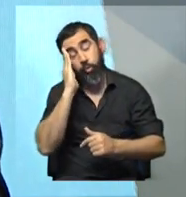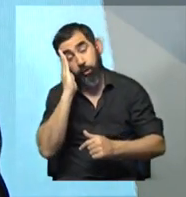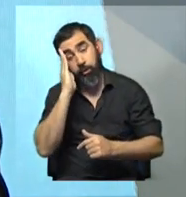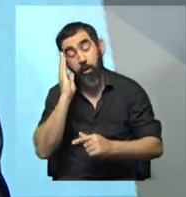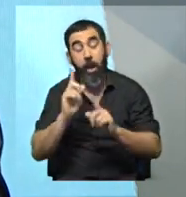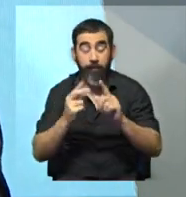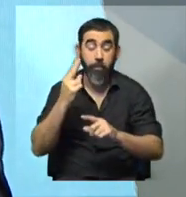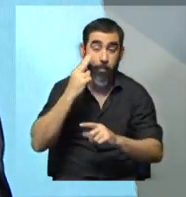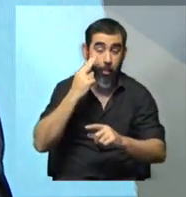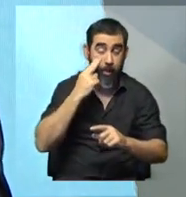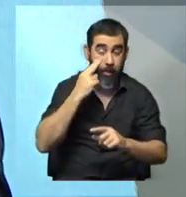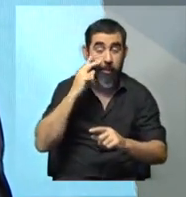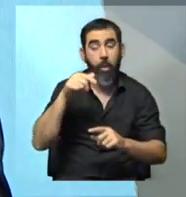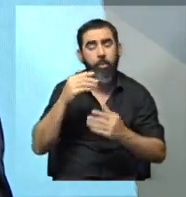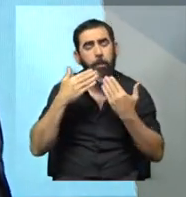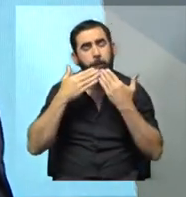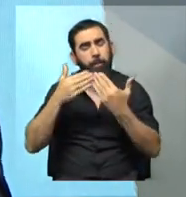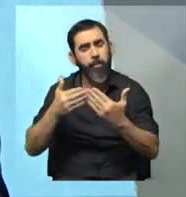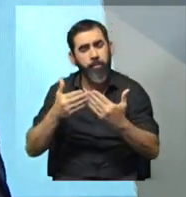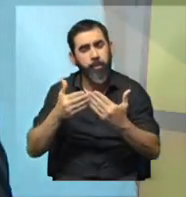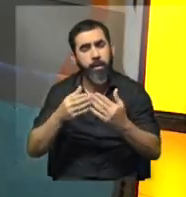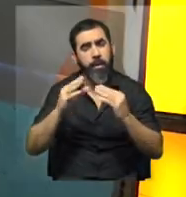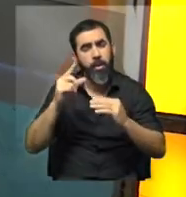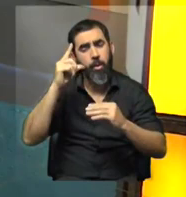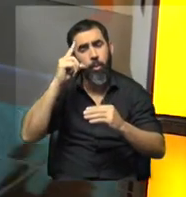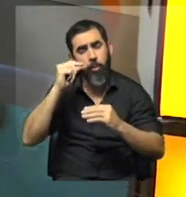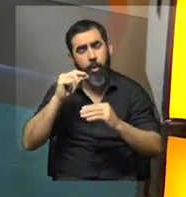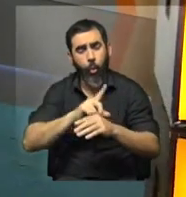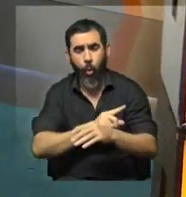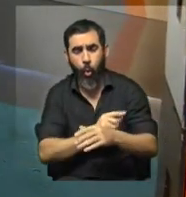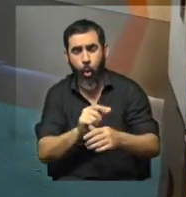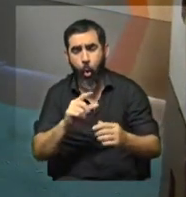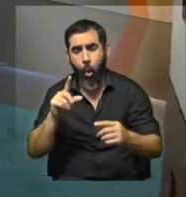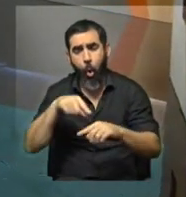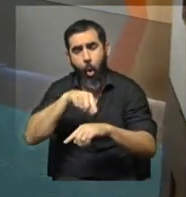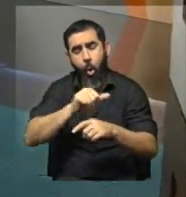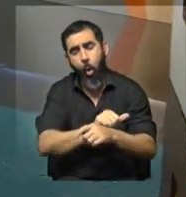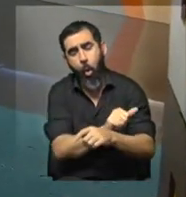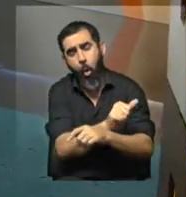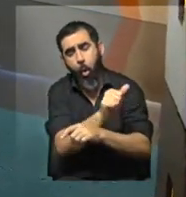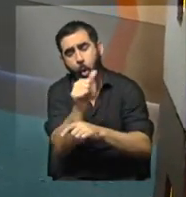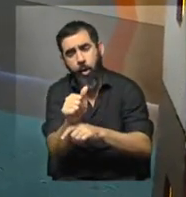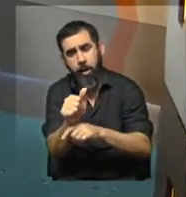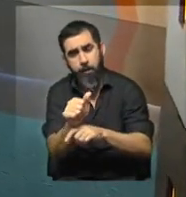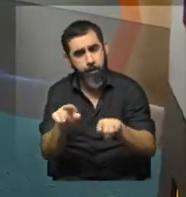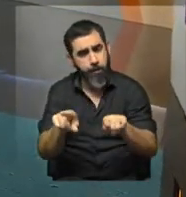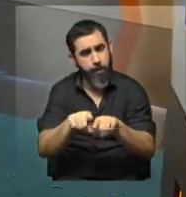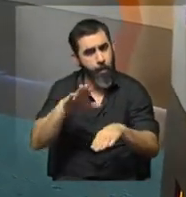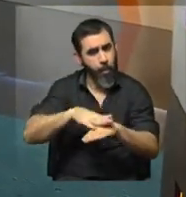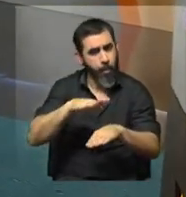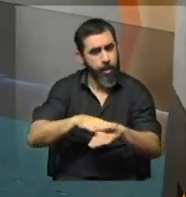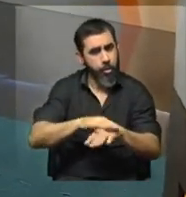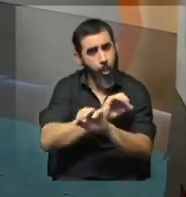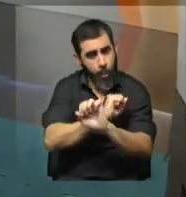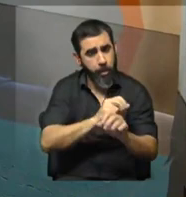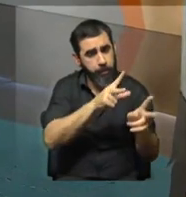crónico, y la otra, una pregunta, ¿hay que dormirlas todas juntas a esas horas? Bueno, esta